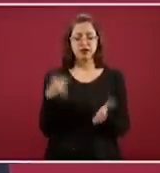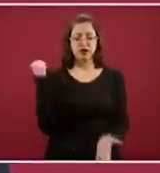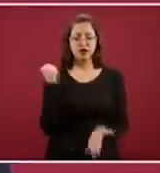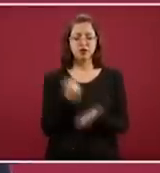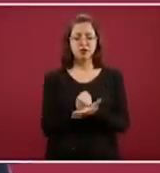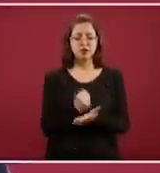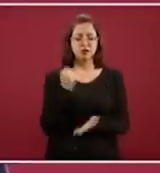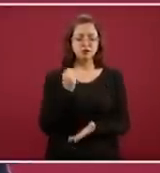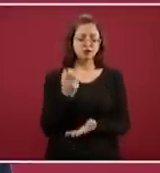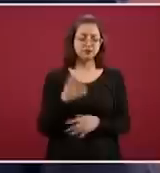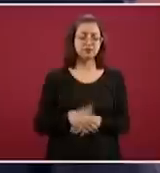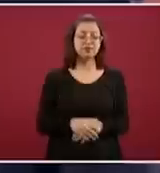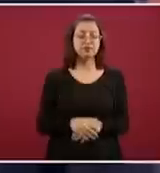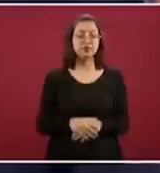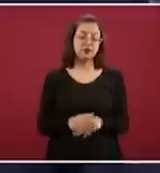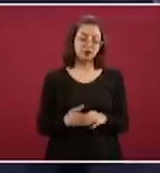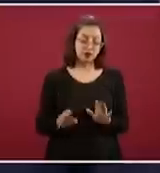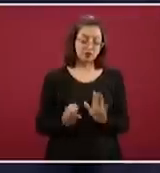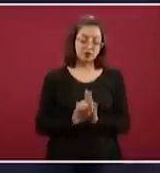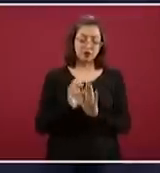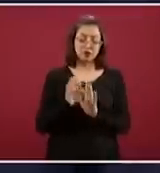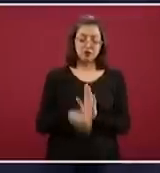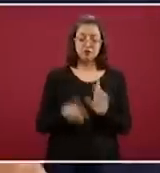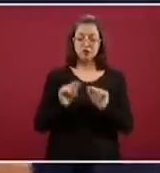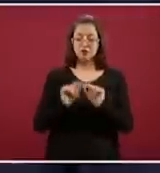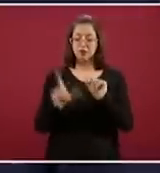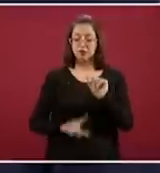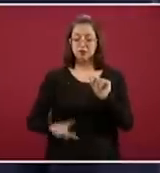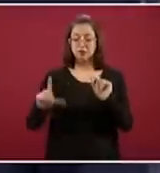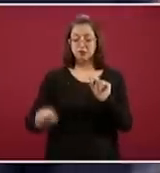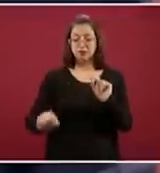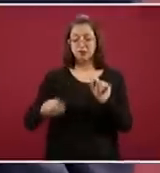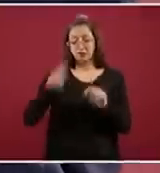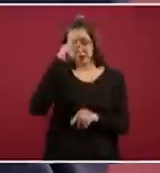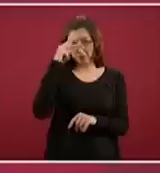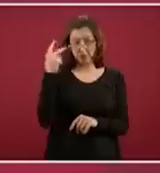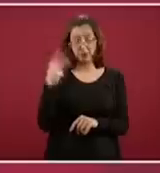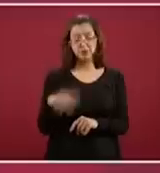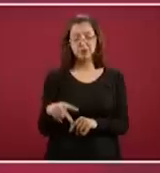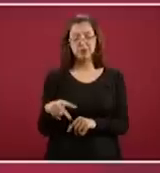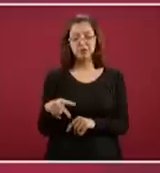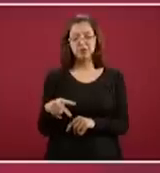nuestro país, vamos de la mano.